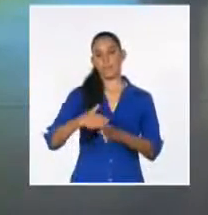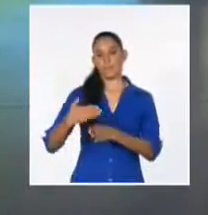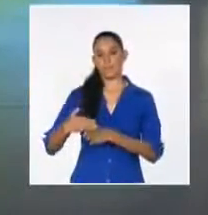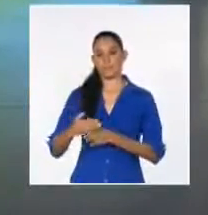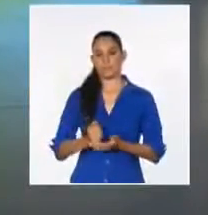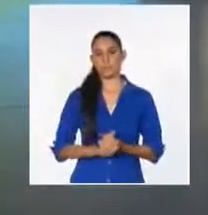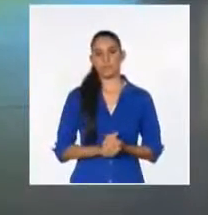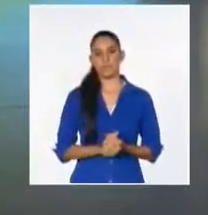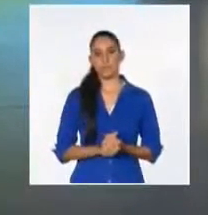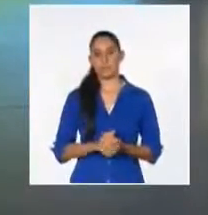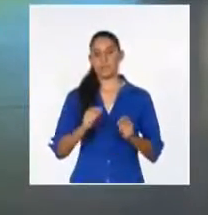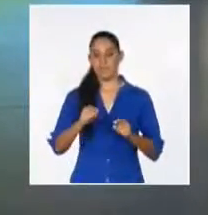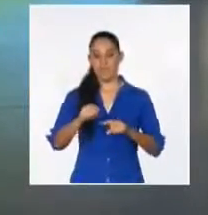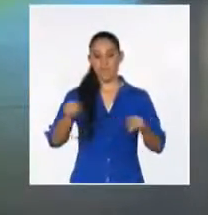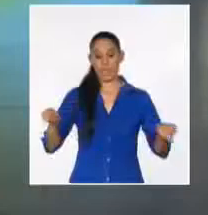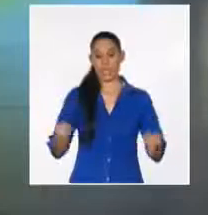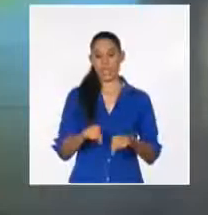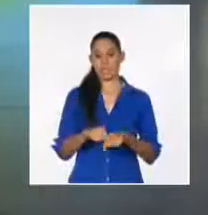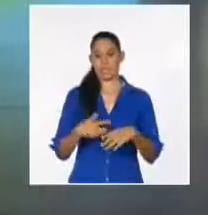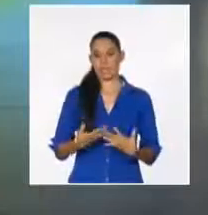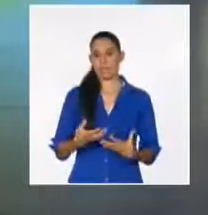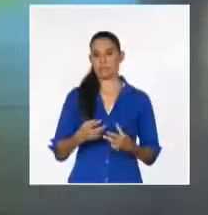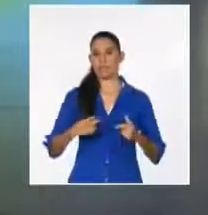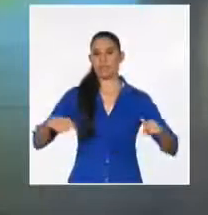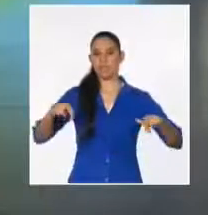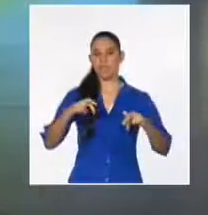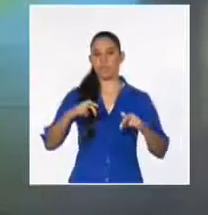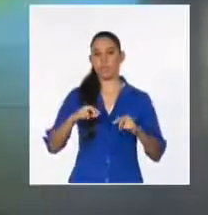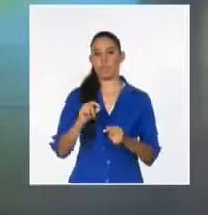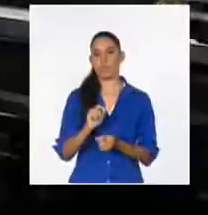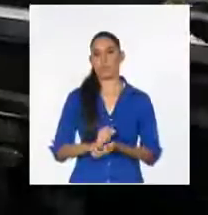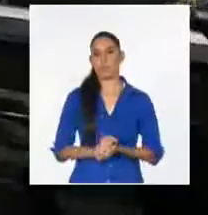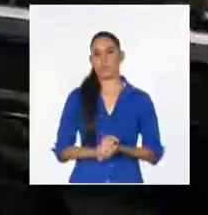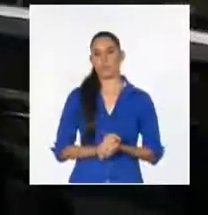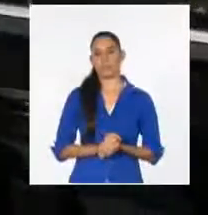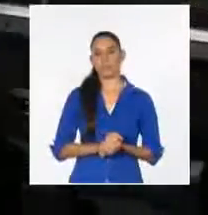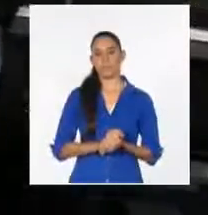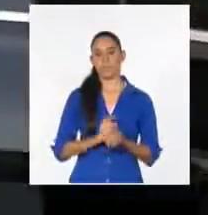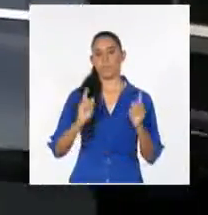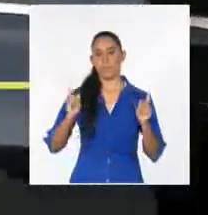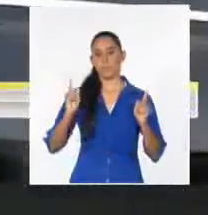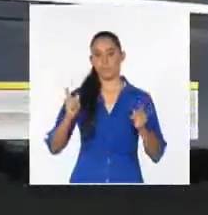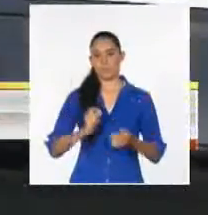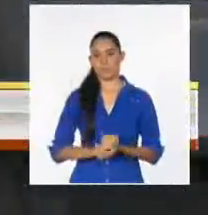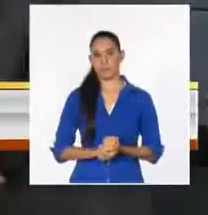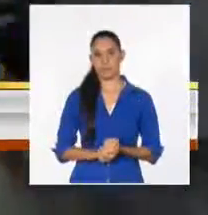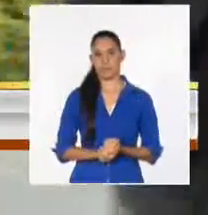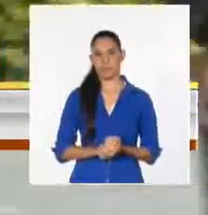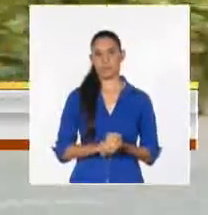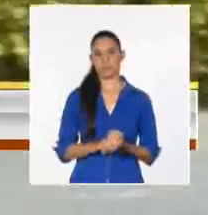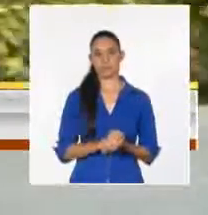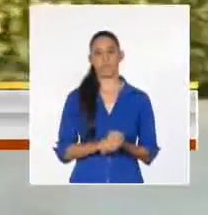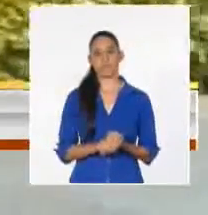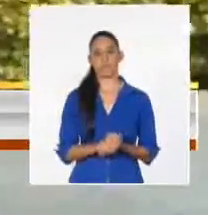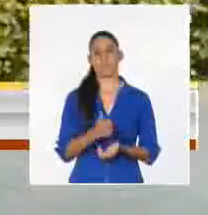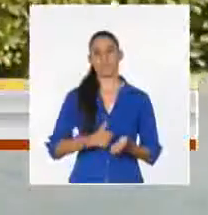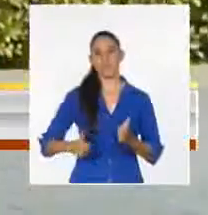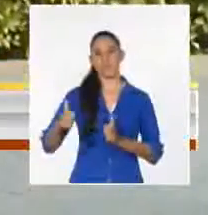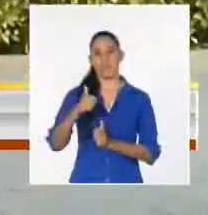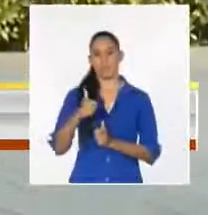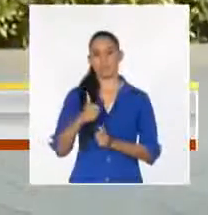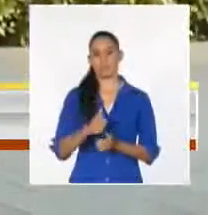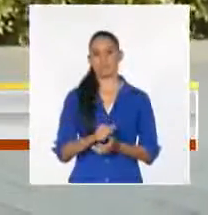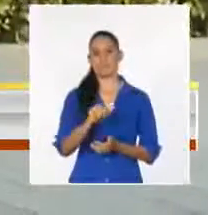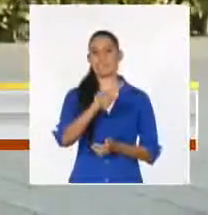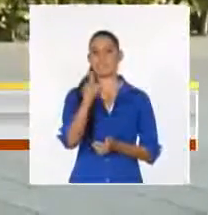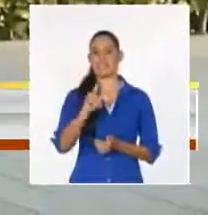ese cuartel militar tiene lugar una reunión de ministros de defensa de la Alianza Atlántica. Zelensky ha ido con una petición muy específica: el